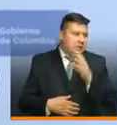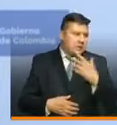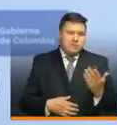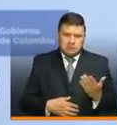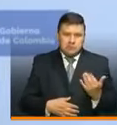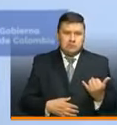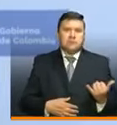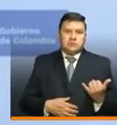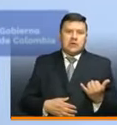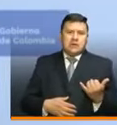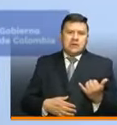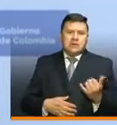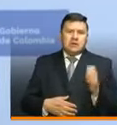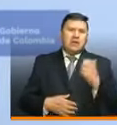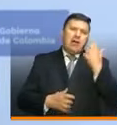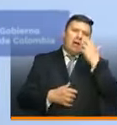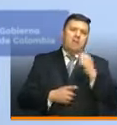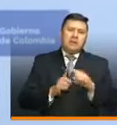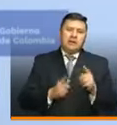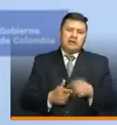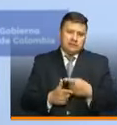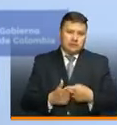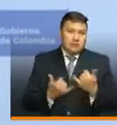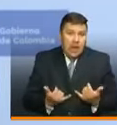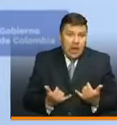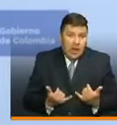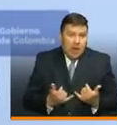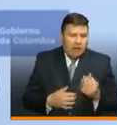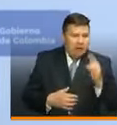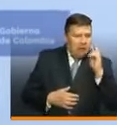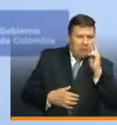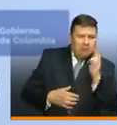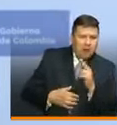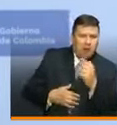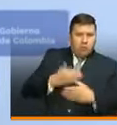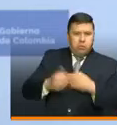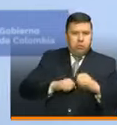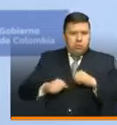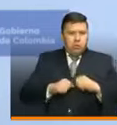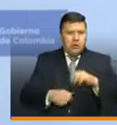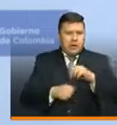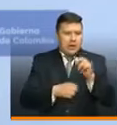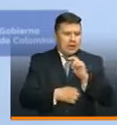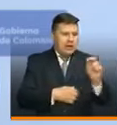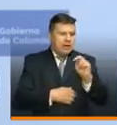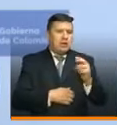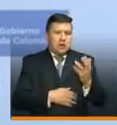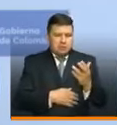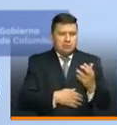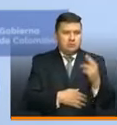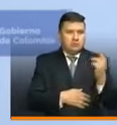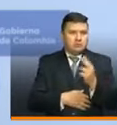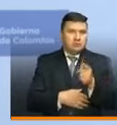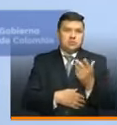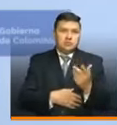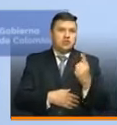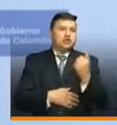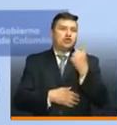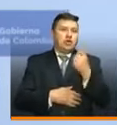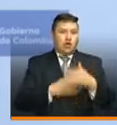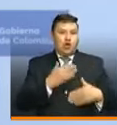y existía algo de pacientes, ¿no? Entonces, ahora vamos a ir viendo cómo se han desempeñado cada una de las categorías. Repito, esto no es más que